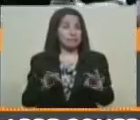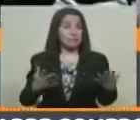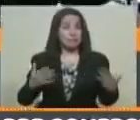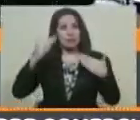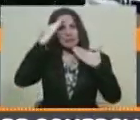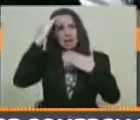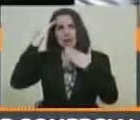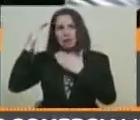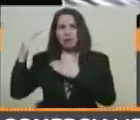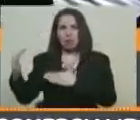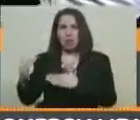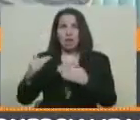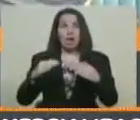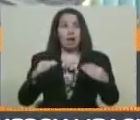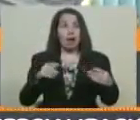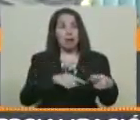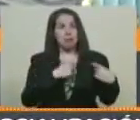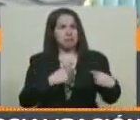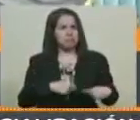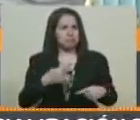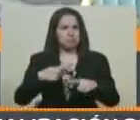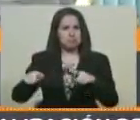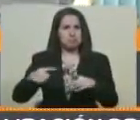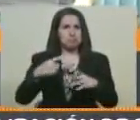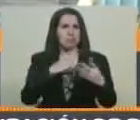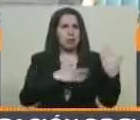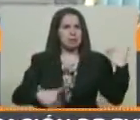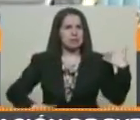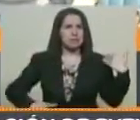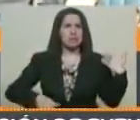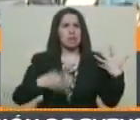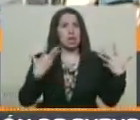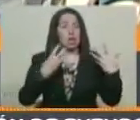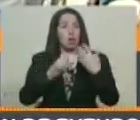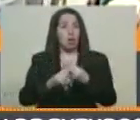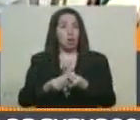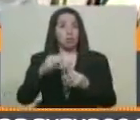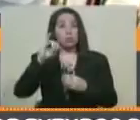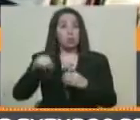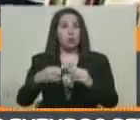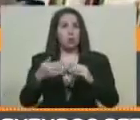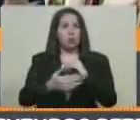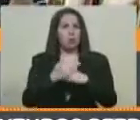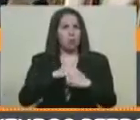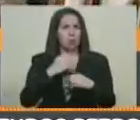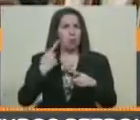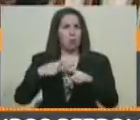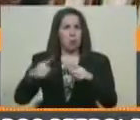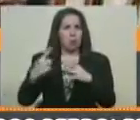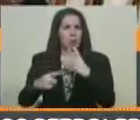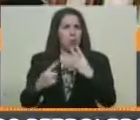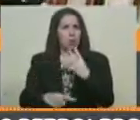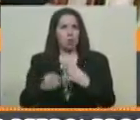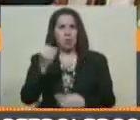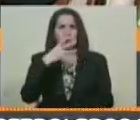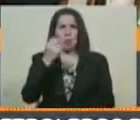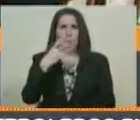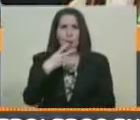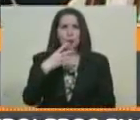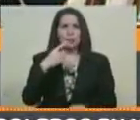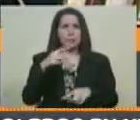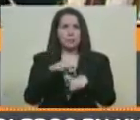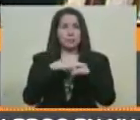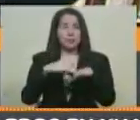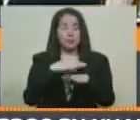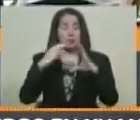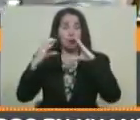saludando el jefe de Estado venezolano, quien además está acompañado en esta reunión en el despacho número uno del Palacio de Miraflores por el ministro para